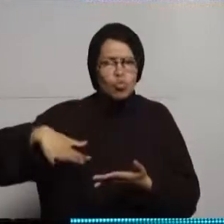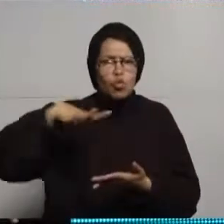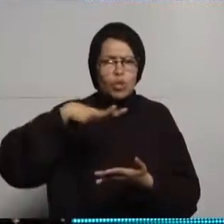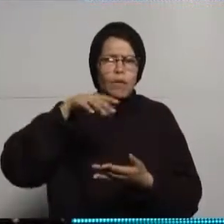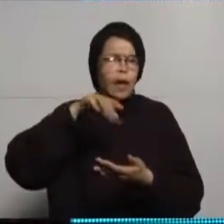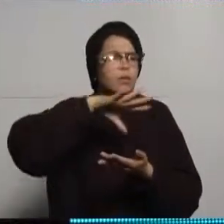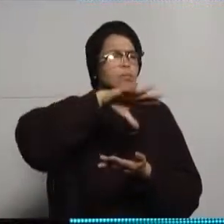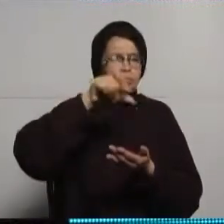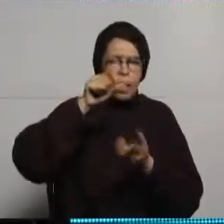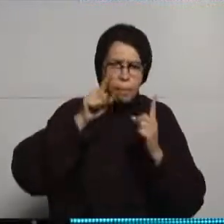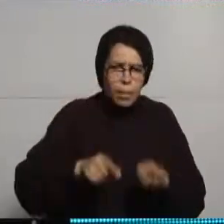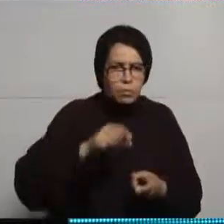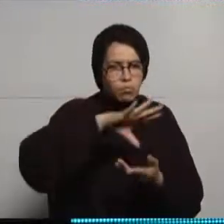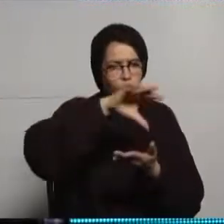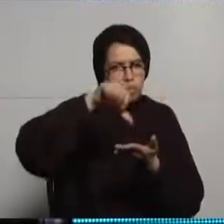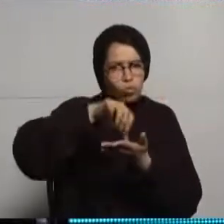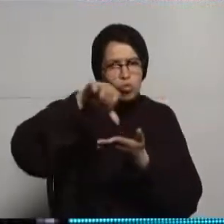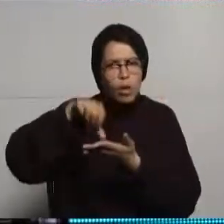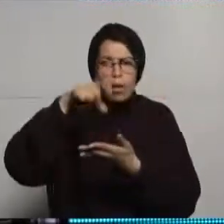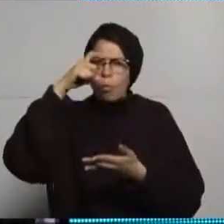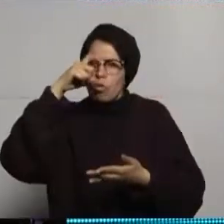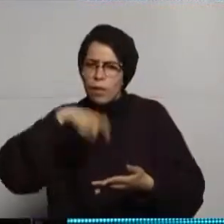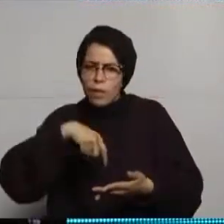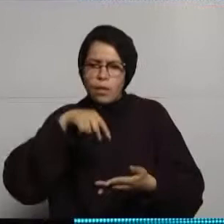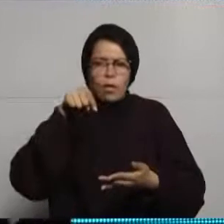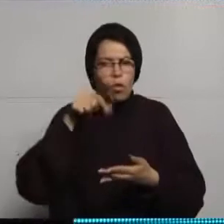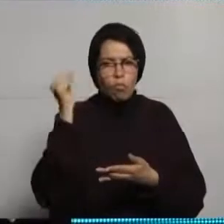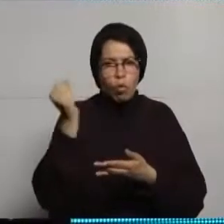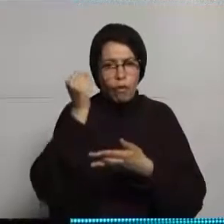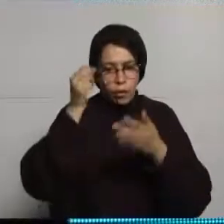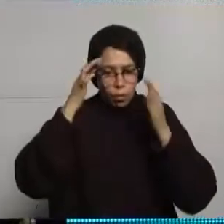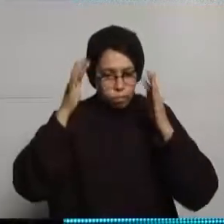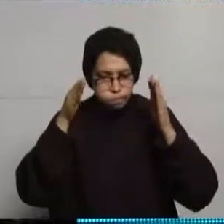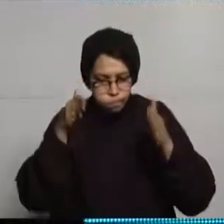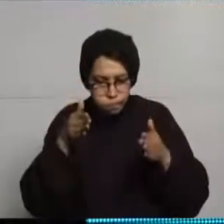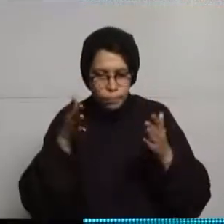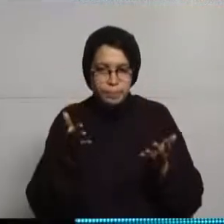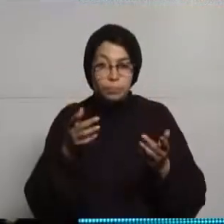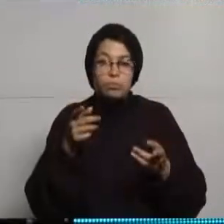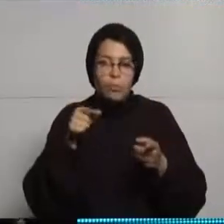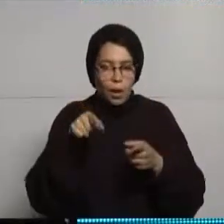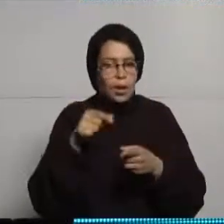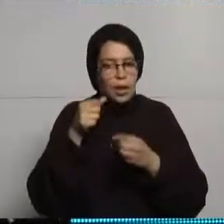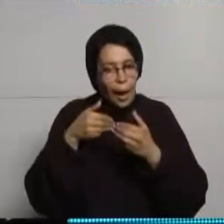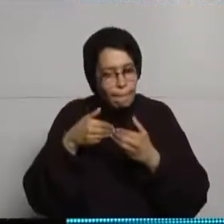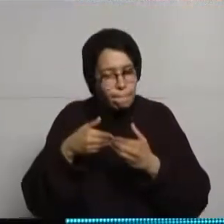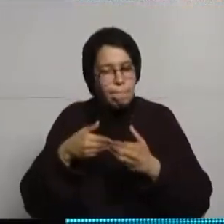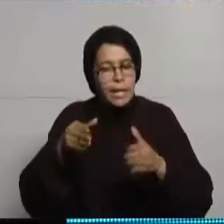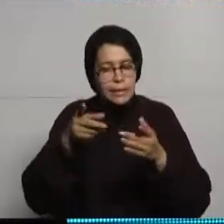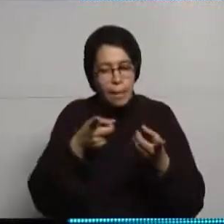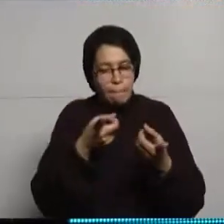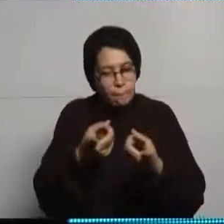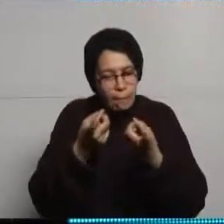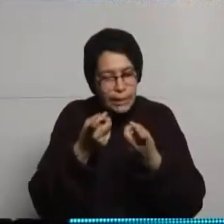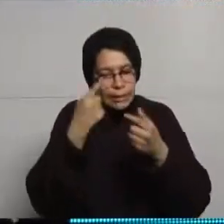del Lab también justamente tomar la ciudadanía como centro y bueno, y también a raíz de eso empezar a trabajar. Así